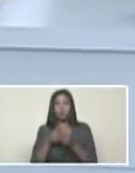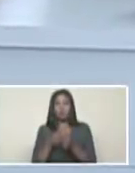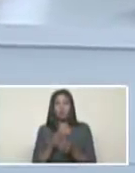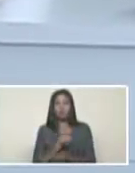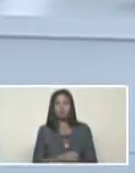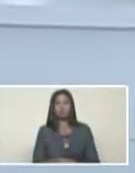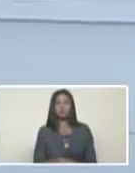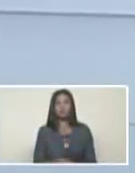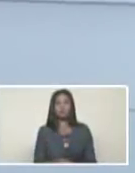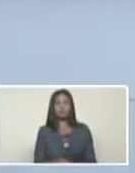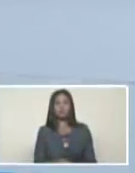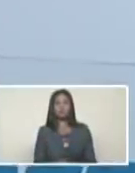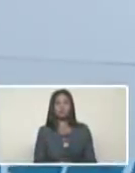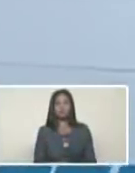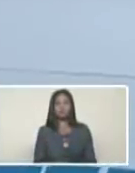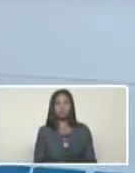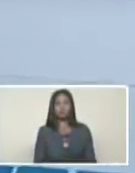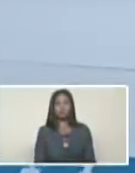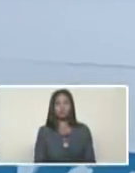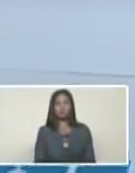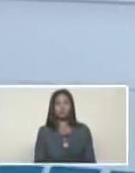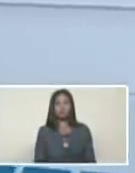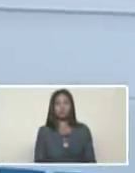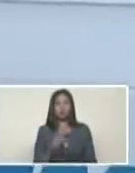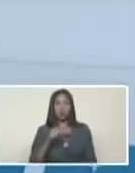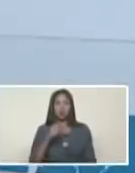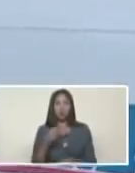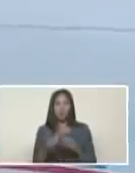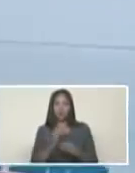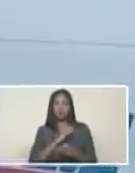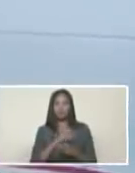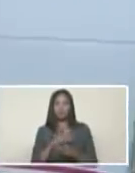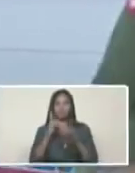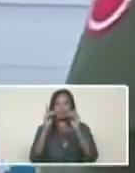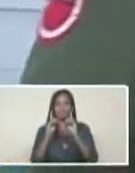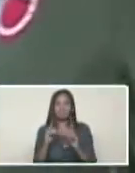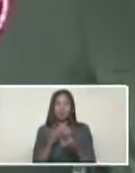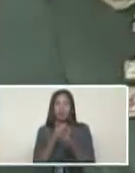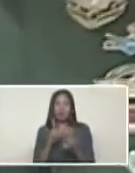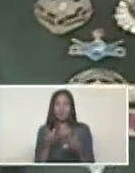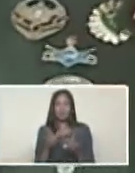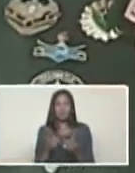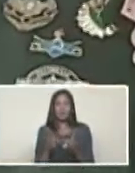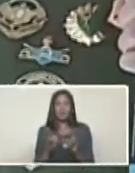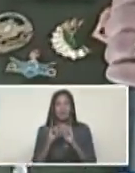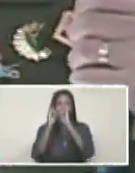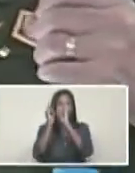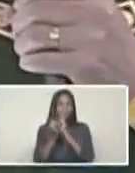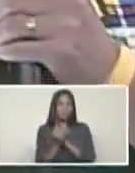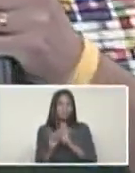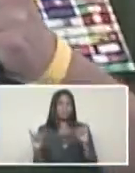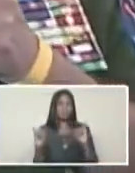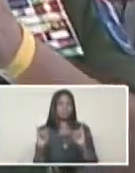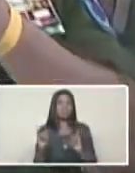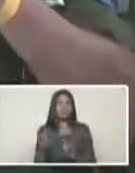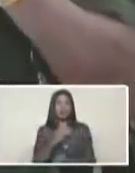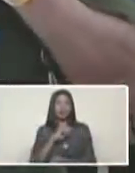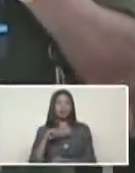y hoy, como hemos decidido ser libres e independientes, le estamos presentando la